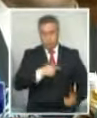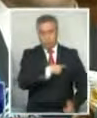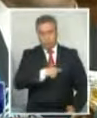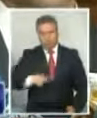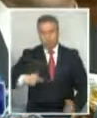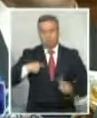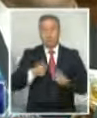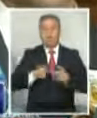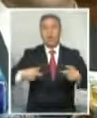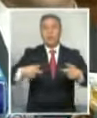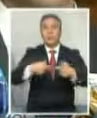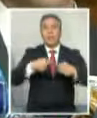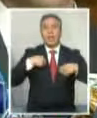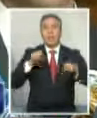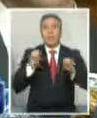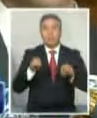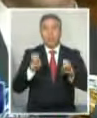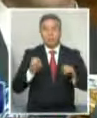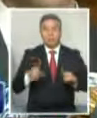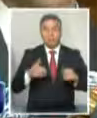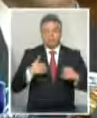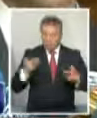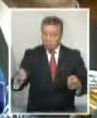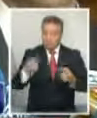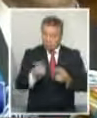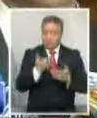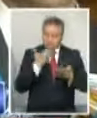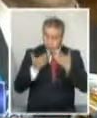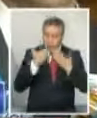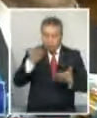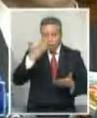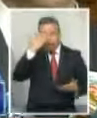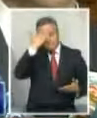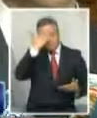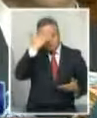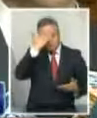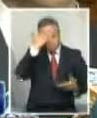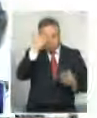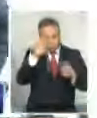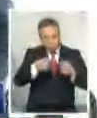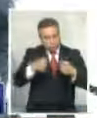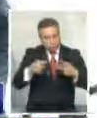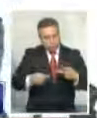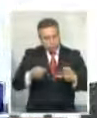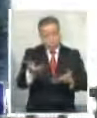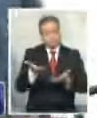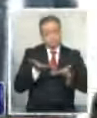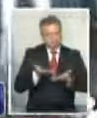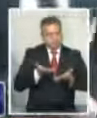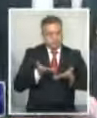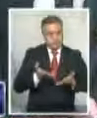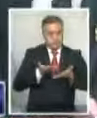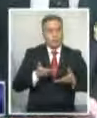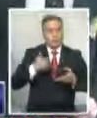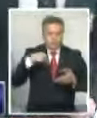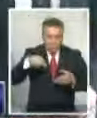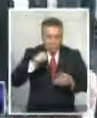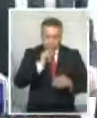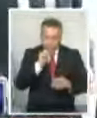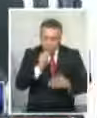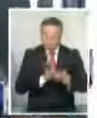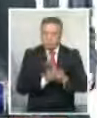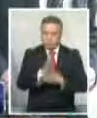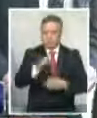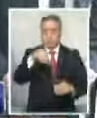Comisión de Educación y a plantearme sus preocupaciones respecto de este proceso en que comenzamos a votar en particular el